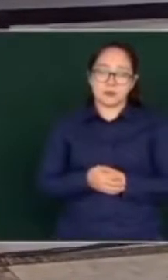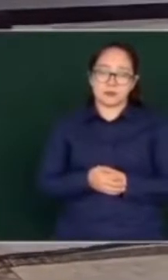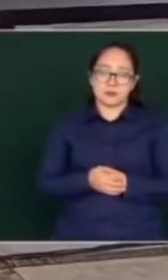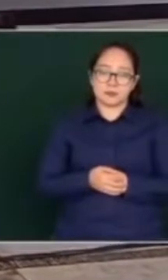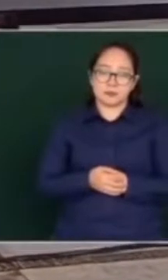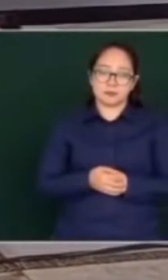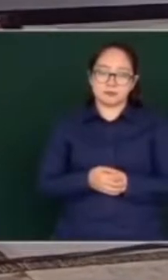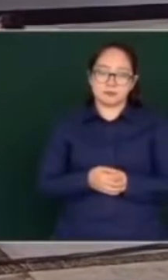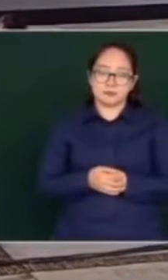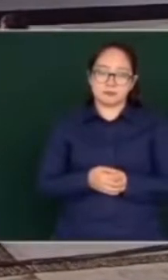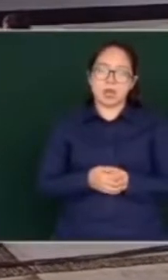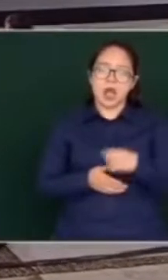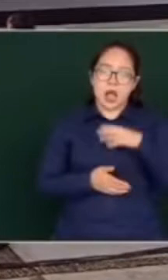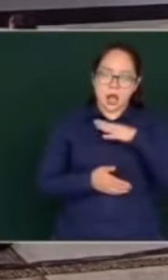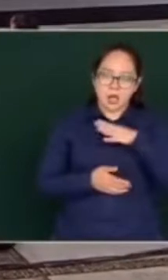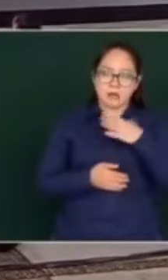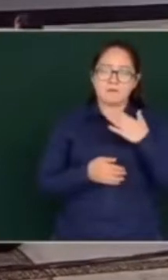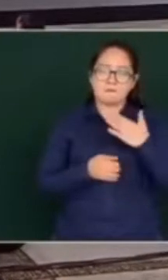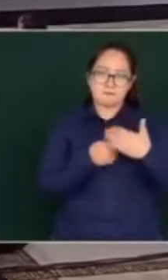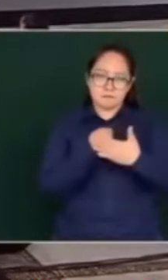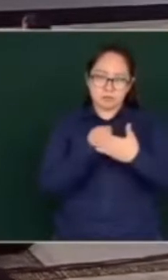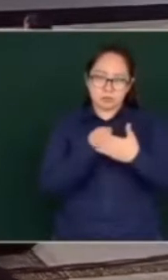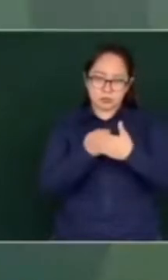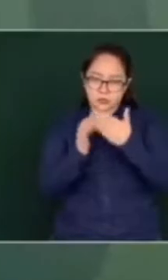o el proceso de revocación del mandato